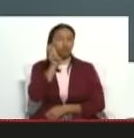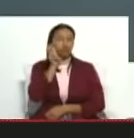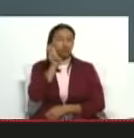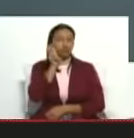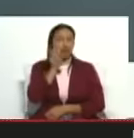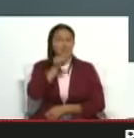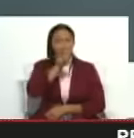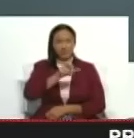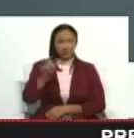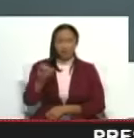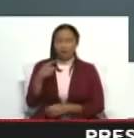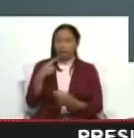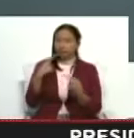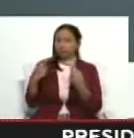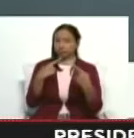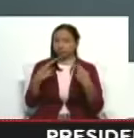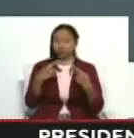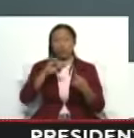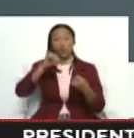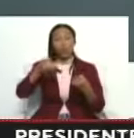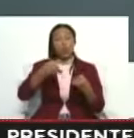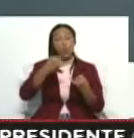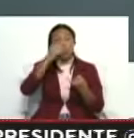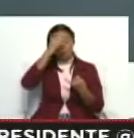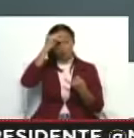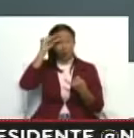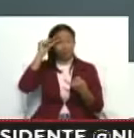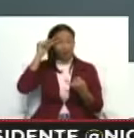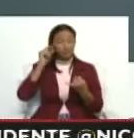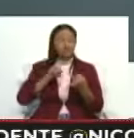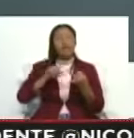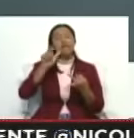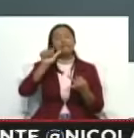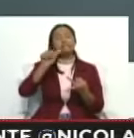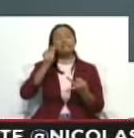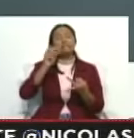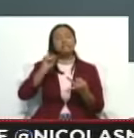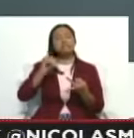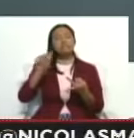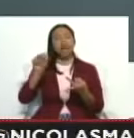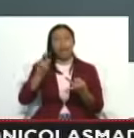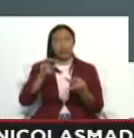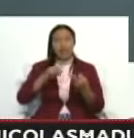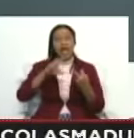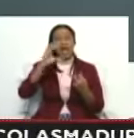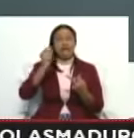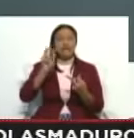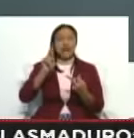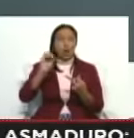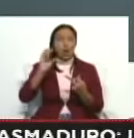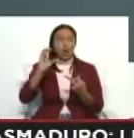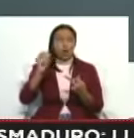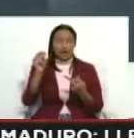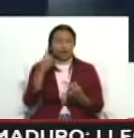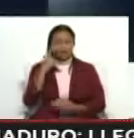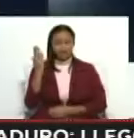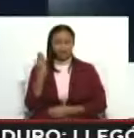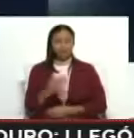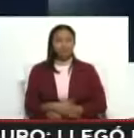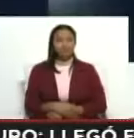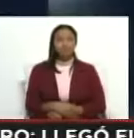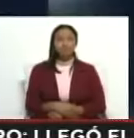personajes: Julio Borges, Samar López y Carlos Ocariz. Adelante.